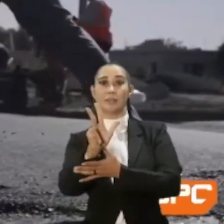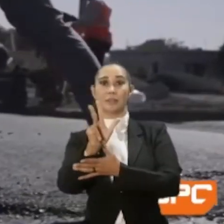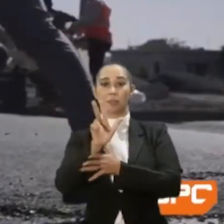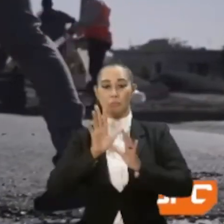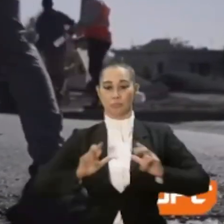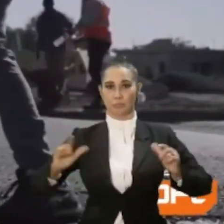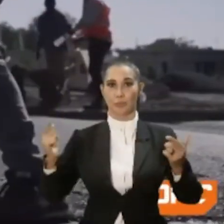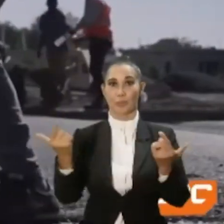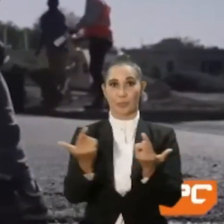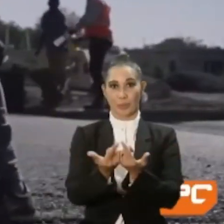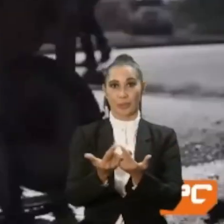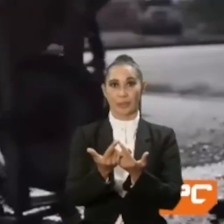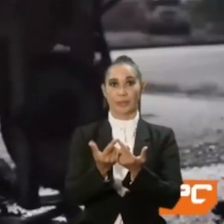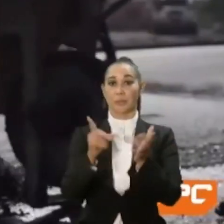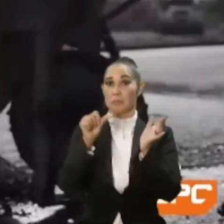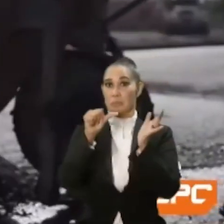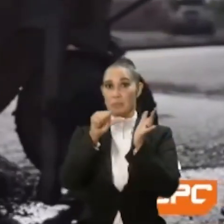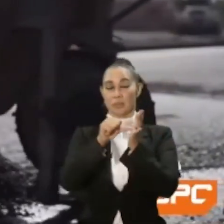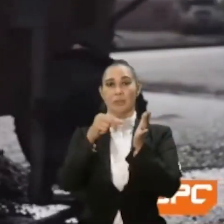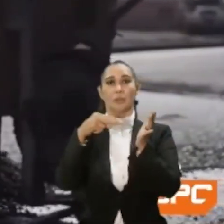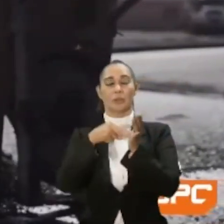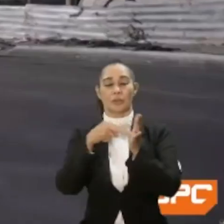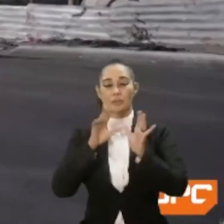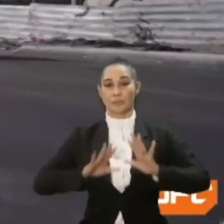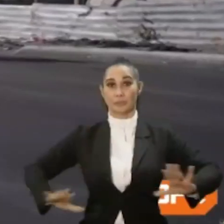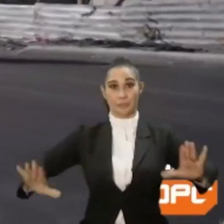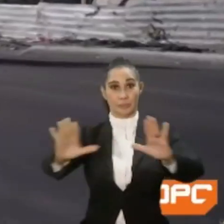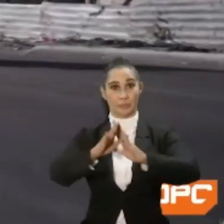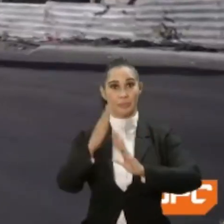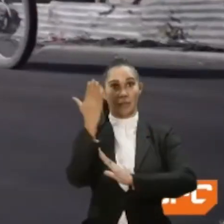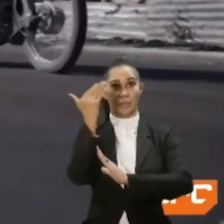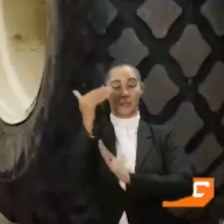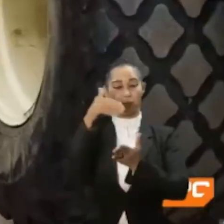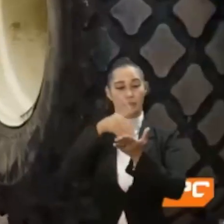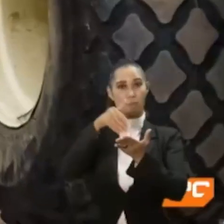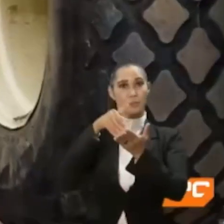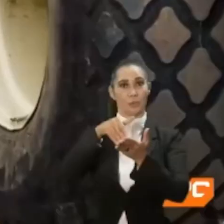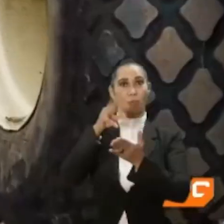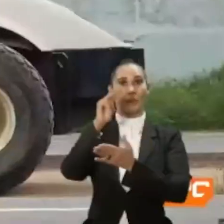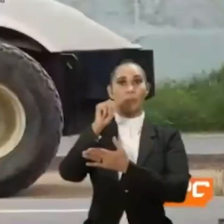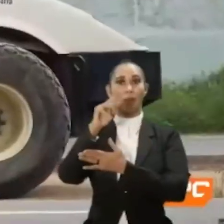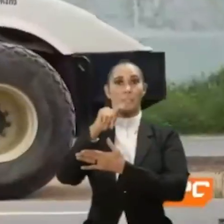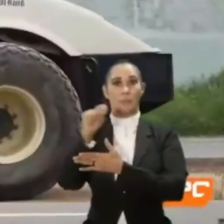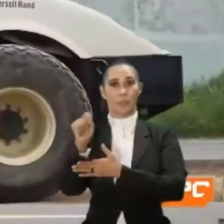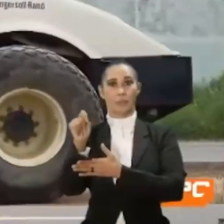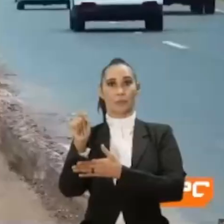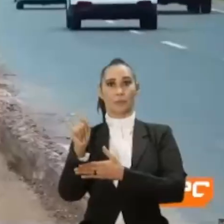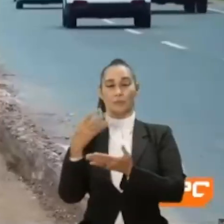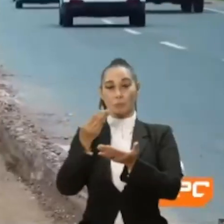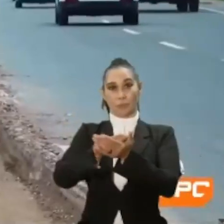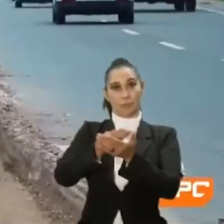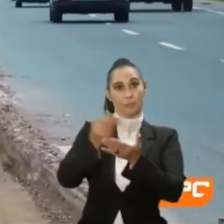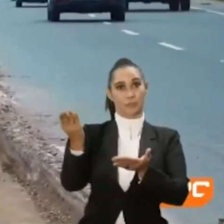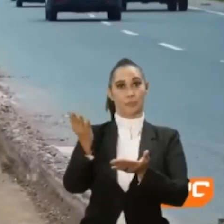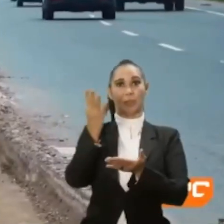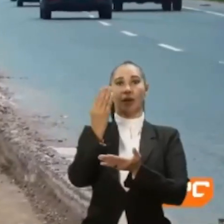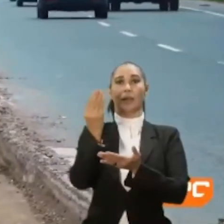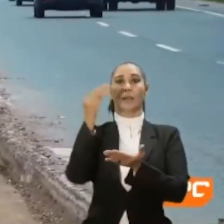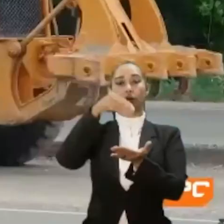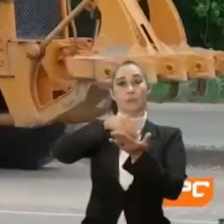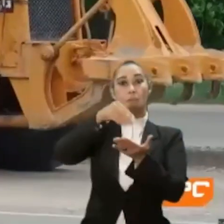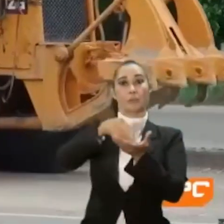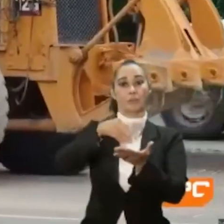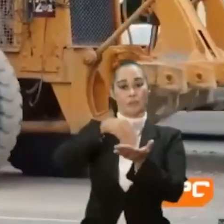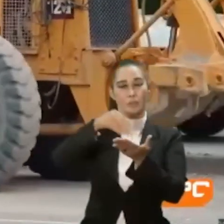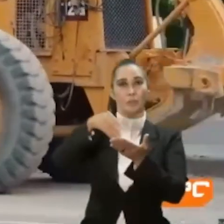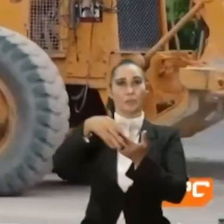31 provincias y el Distrito Nacional, cubriendo un área de más de 15 millones de metros con una inversión superior a 14 mil millones